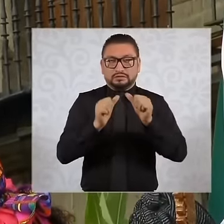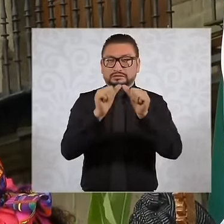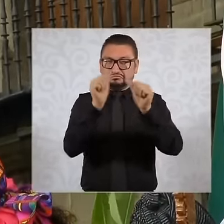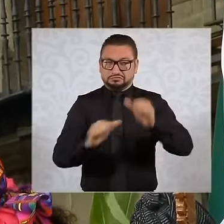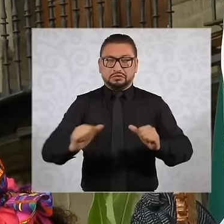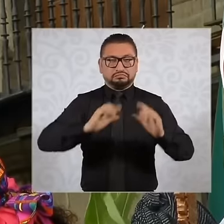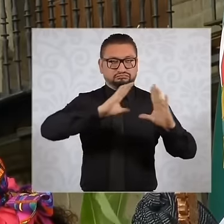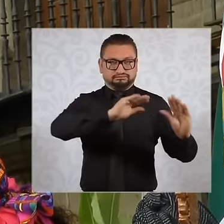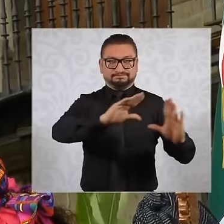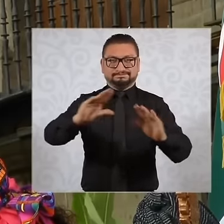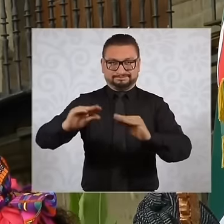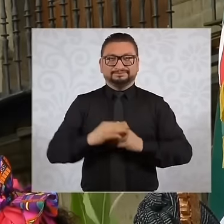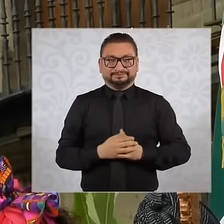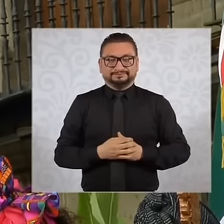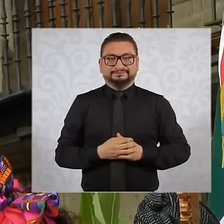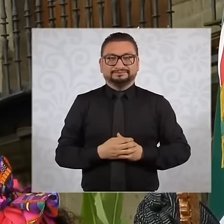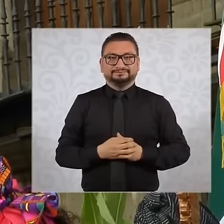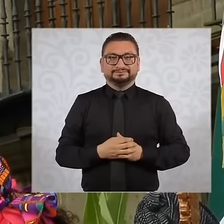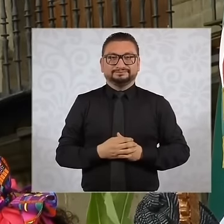artística.